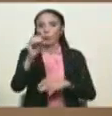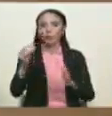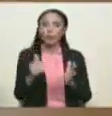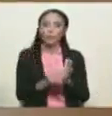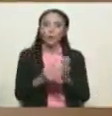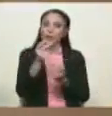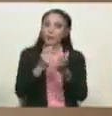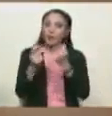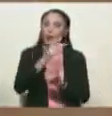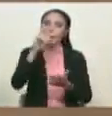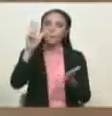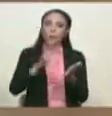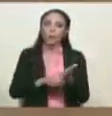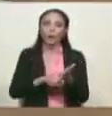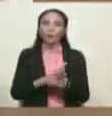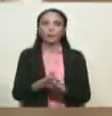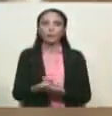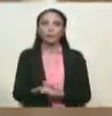1.850.000 bolívares.